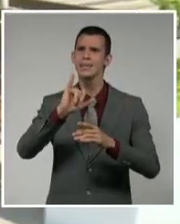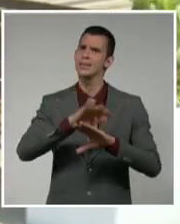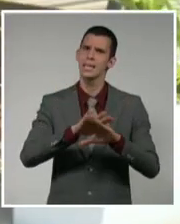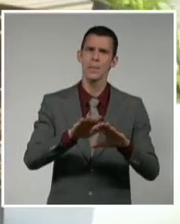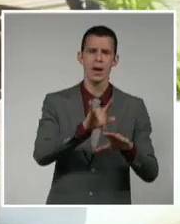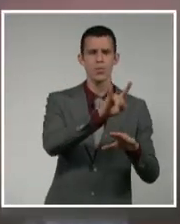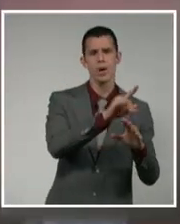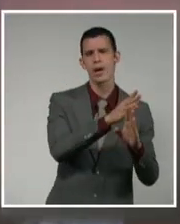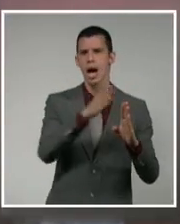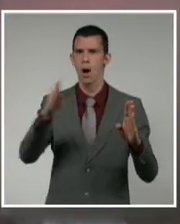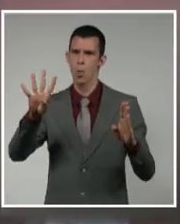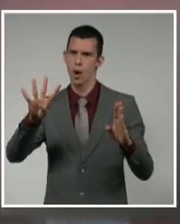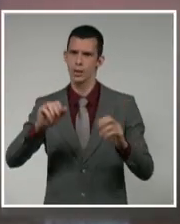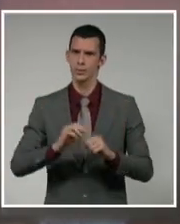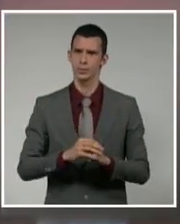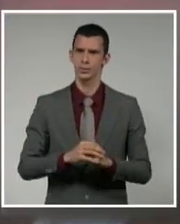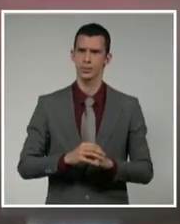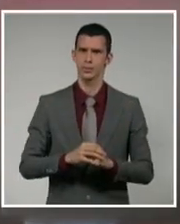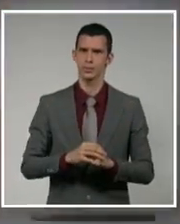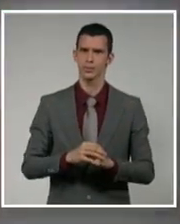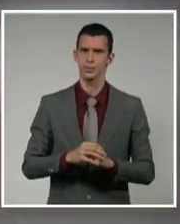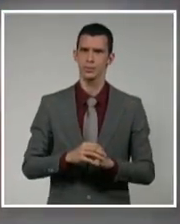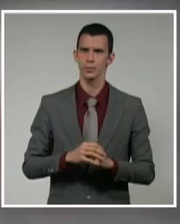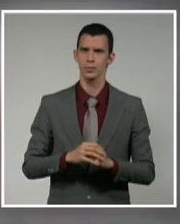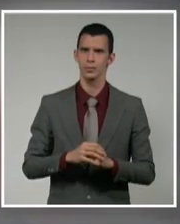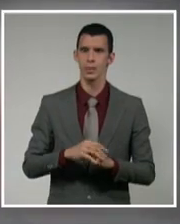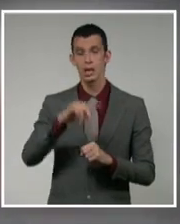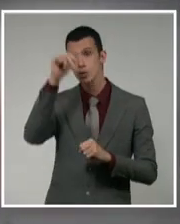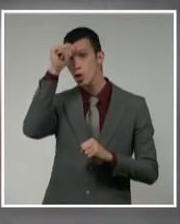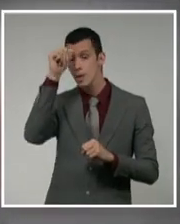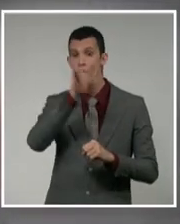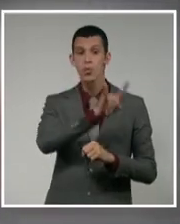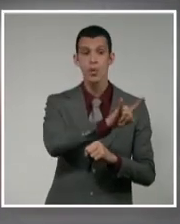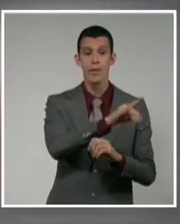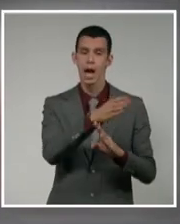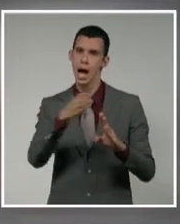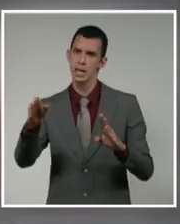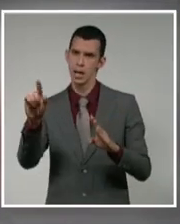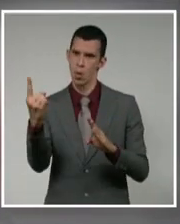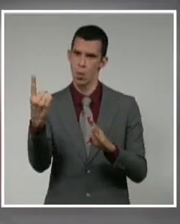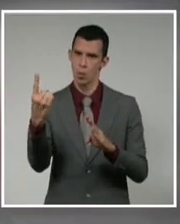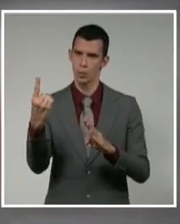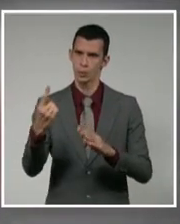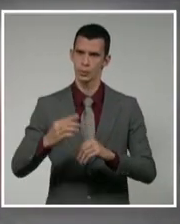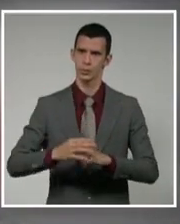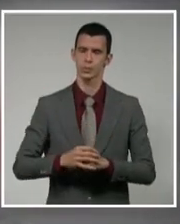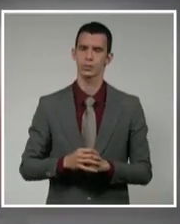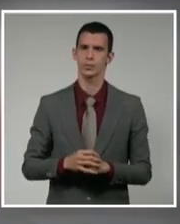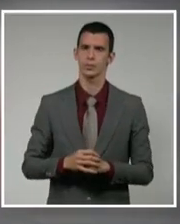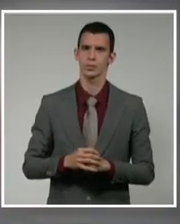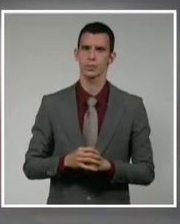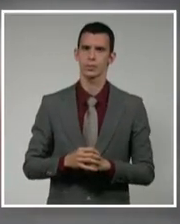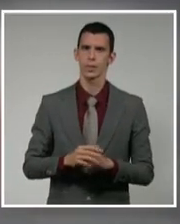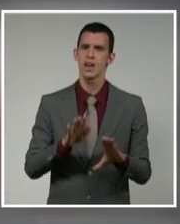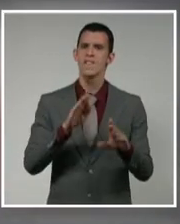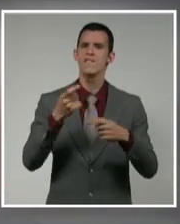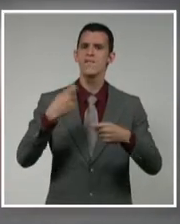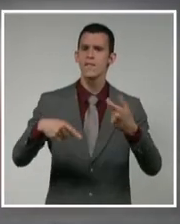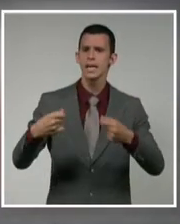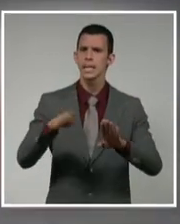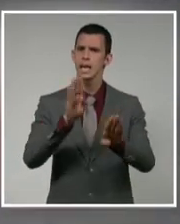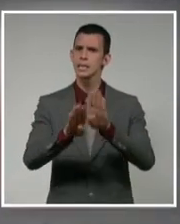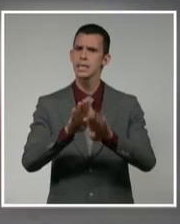tarde y los domingos de 9 de la mañana a 1 de la tarde. Se realizarán las ventas solo a los residentes